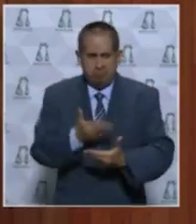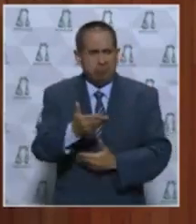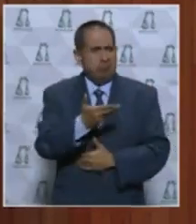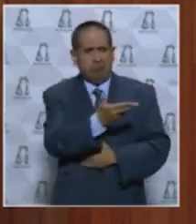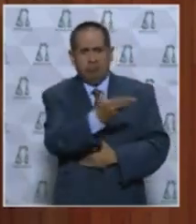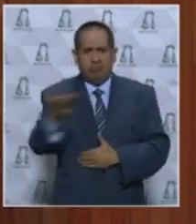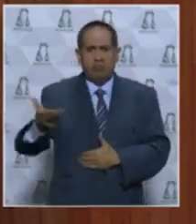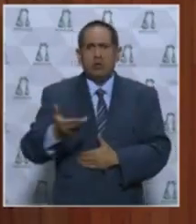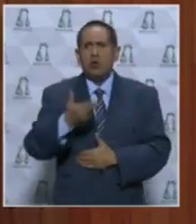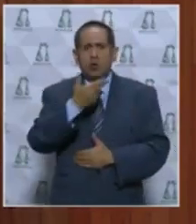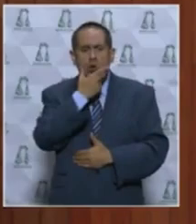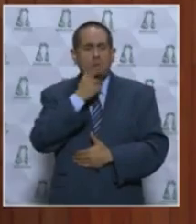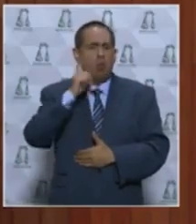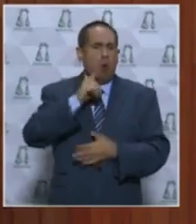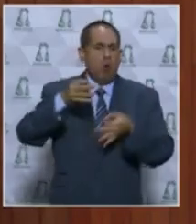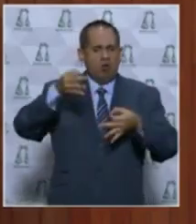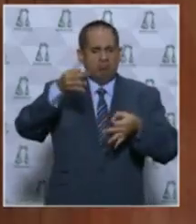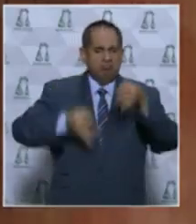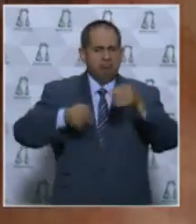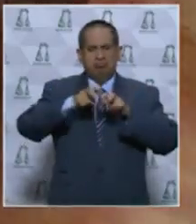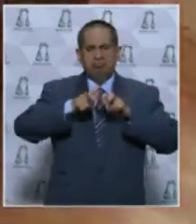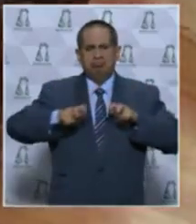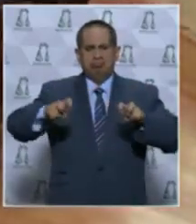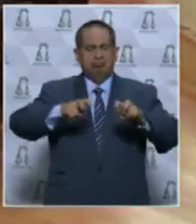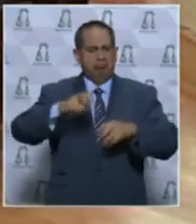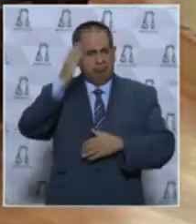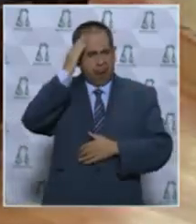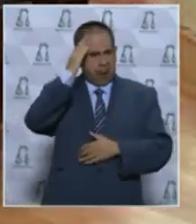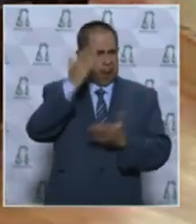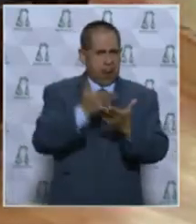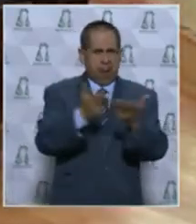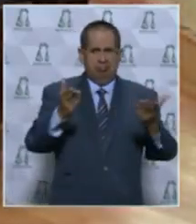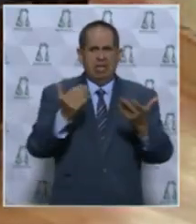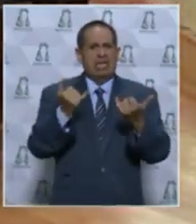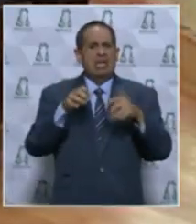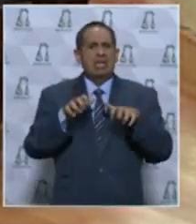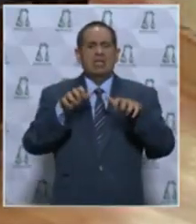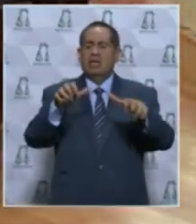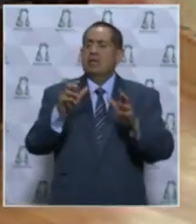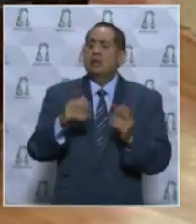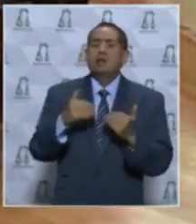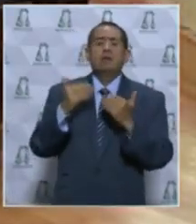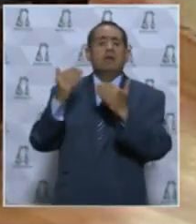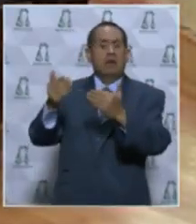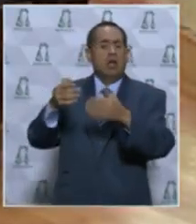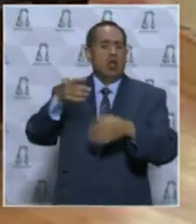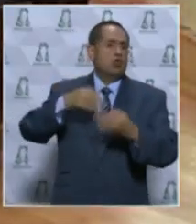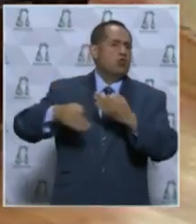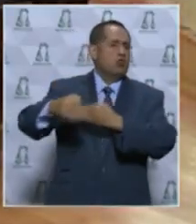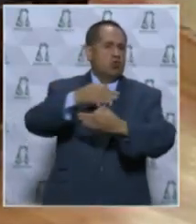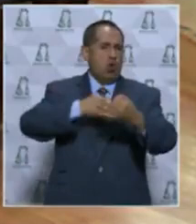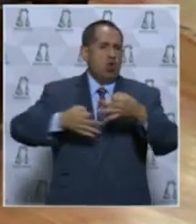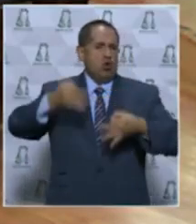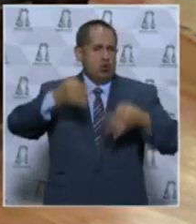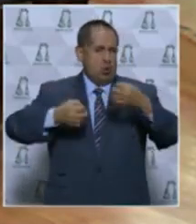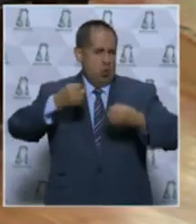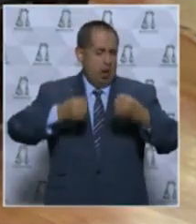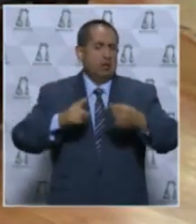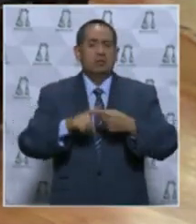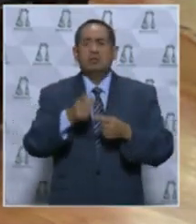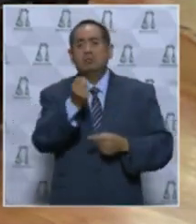señores magistrados así como al resto del poder judicial a los